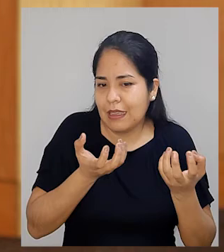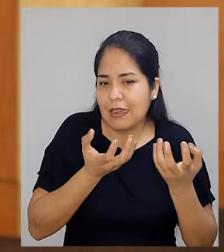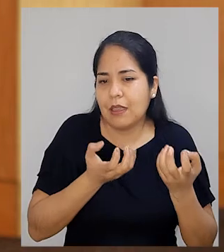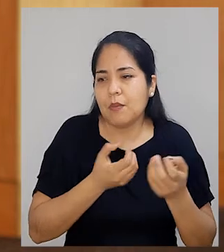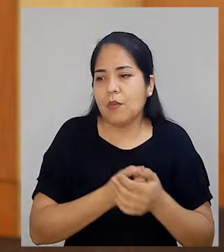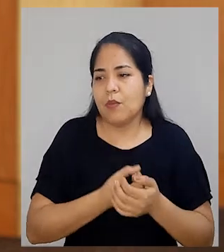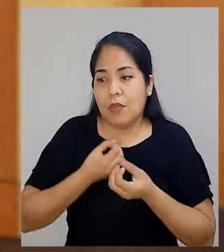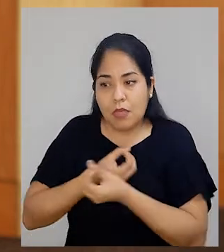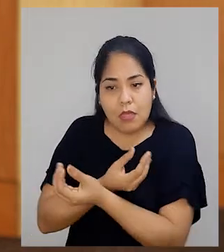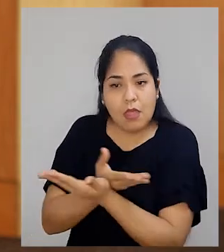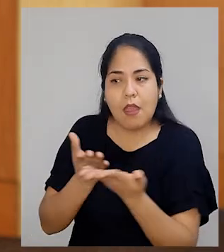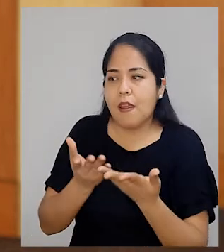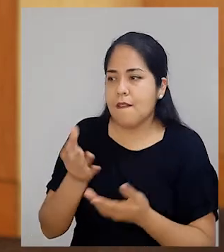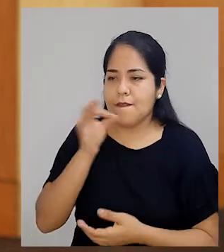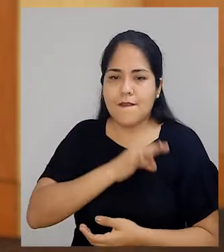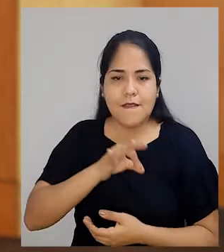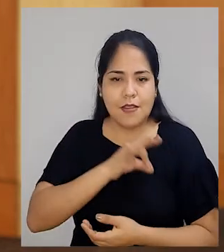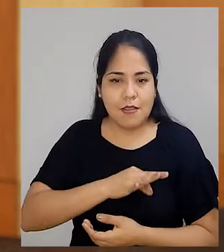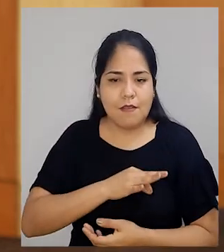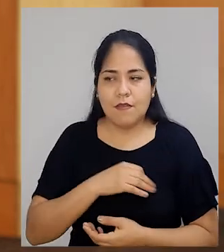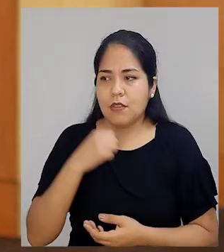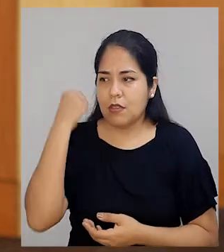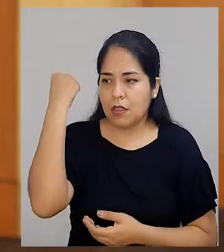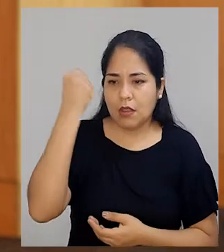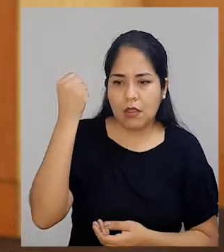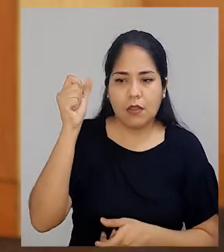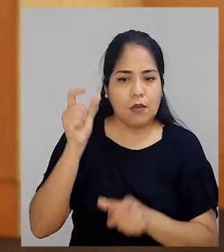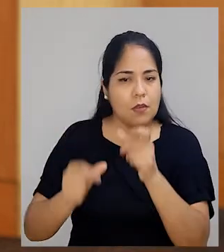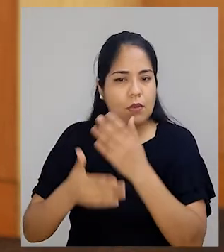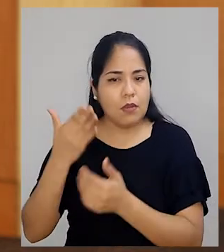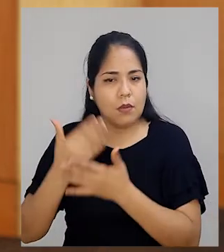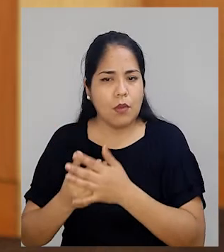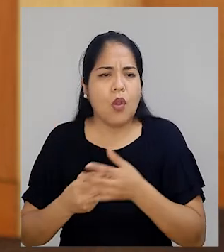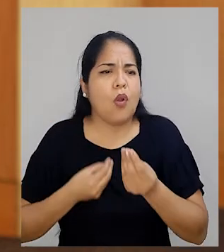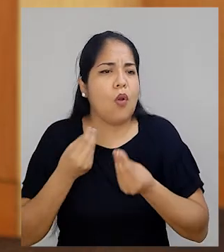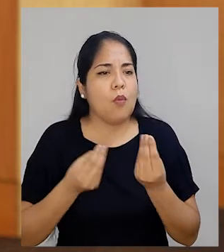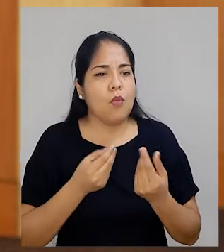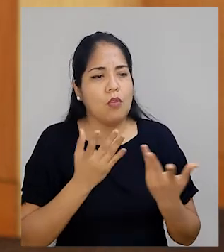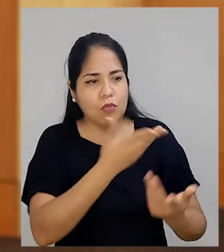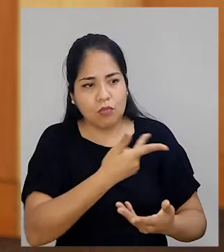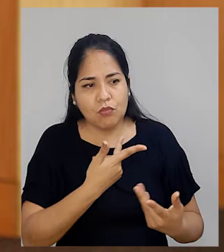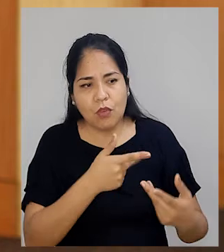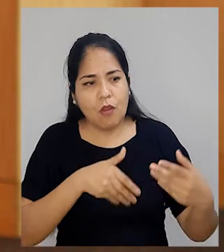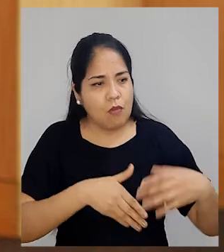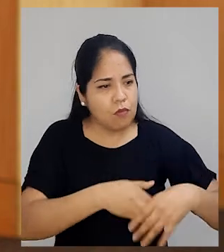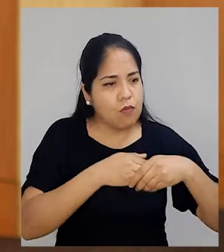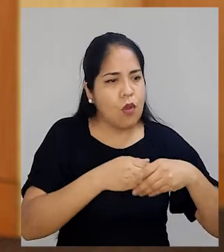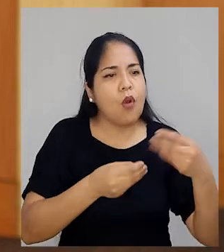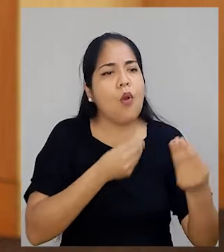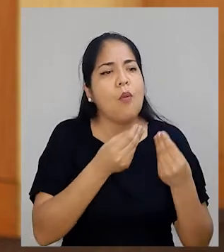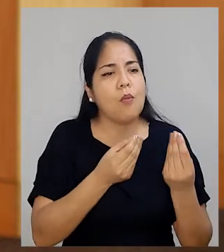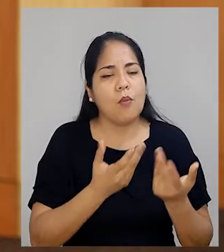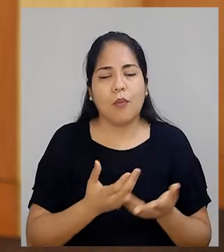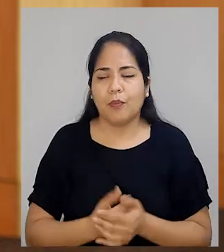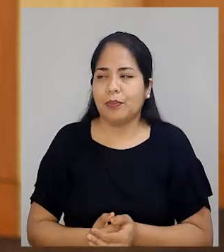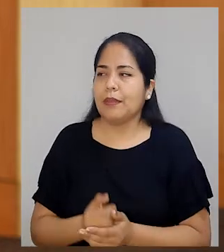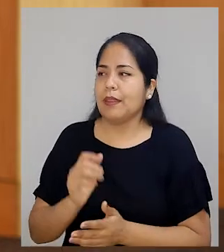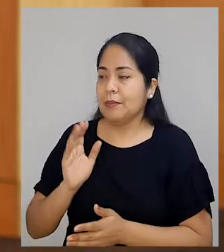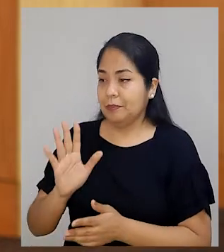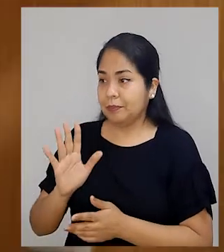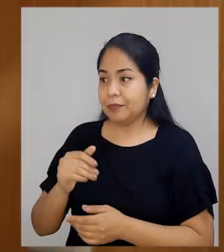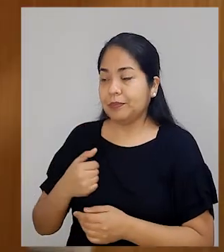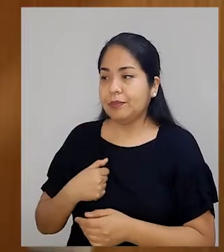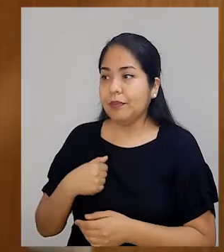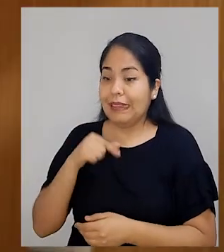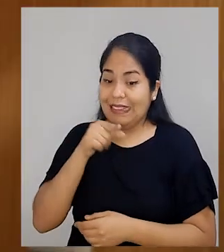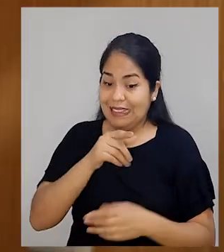interinstitucional para justamente poder beneficiar y preservar los derechos de las personas con discapacidad. ¿Cómo se viene trabajando hasta ese momento ese